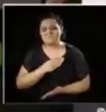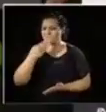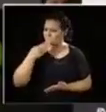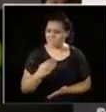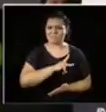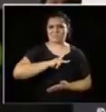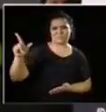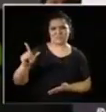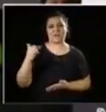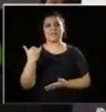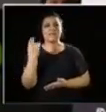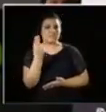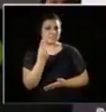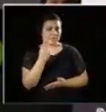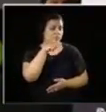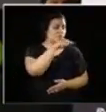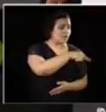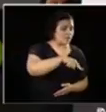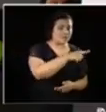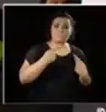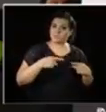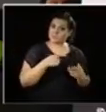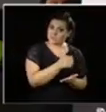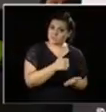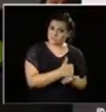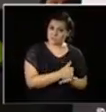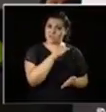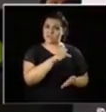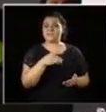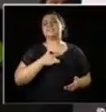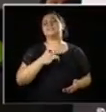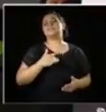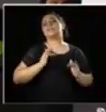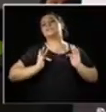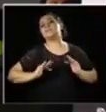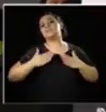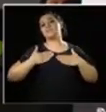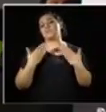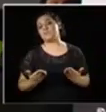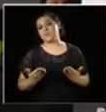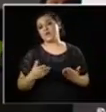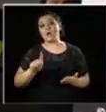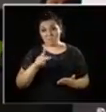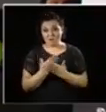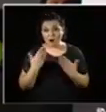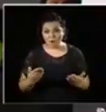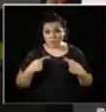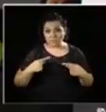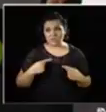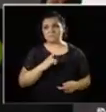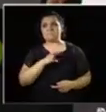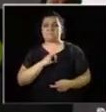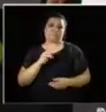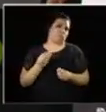los ciudadanos se sientan seguros en Hermosillo y ahorita lo que tienen es miedo. Vamos a construir la